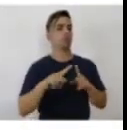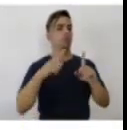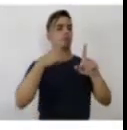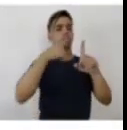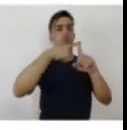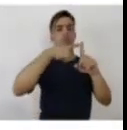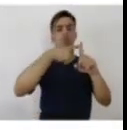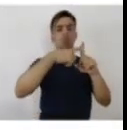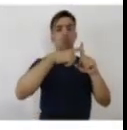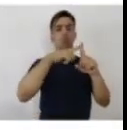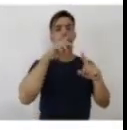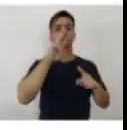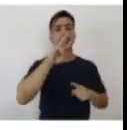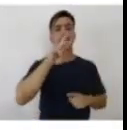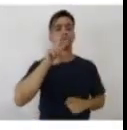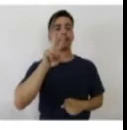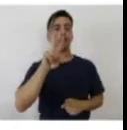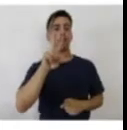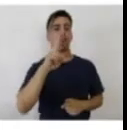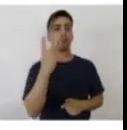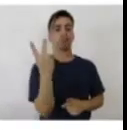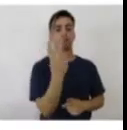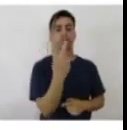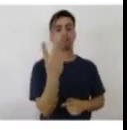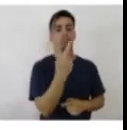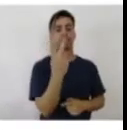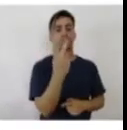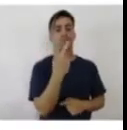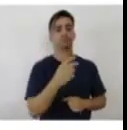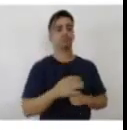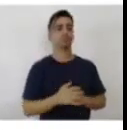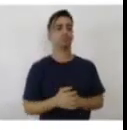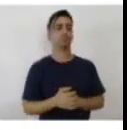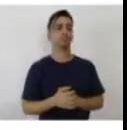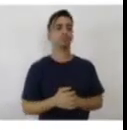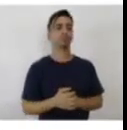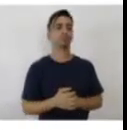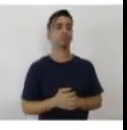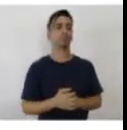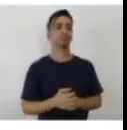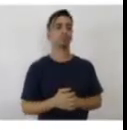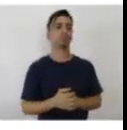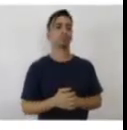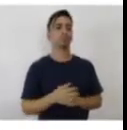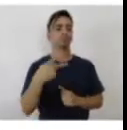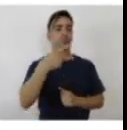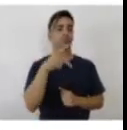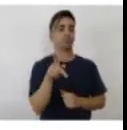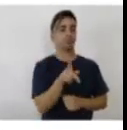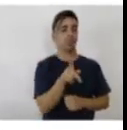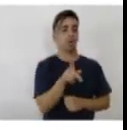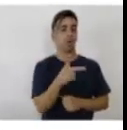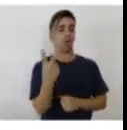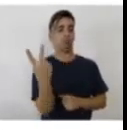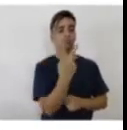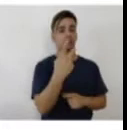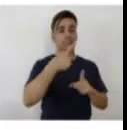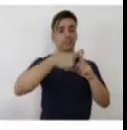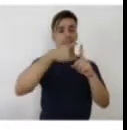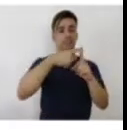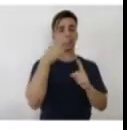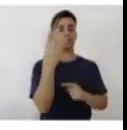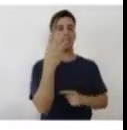Al sumar 32 en ambos miembros de la de la inecuación, nos